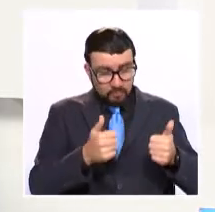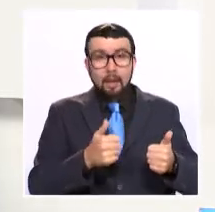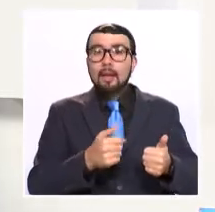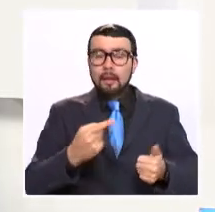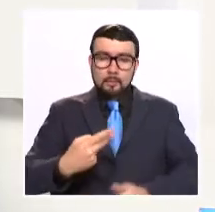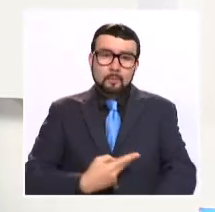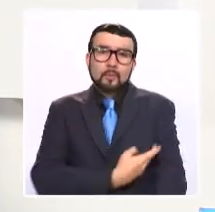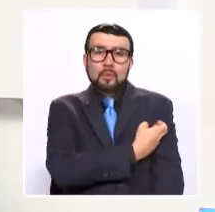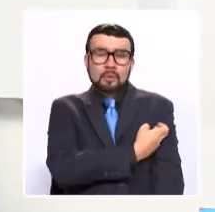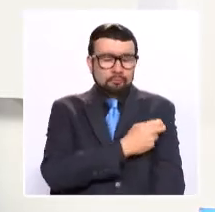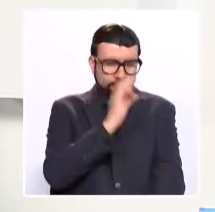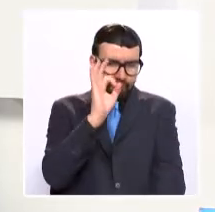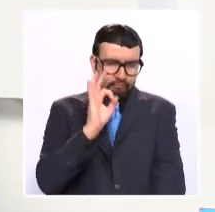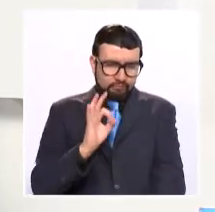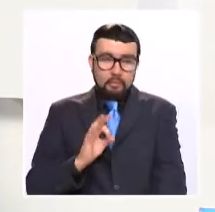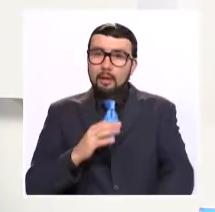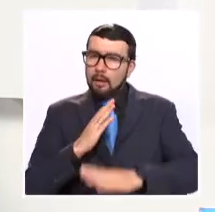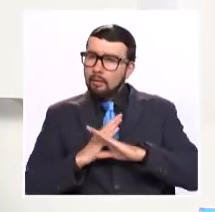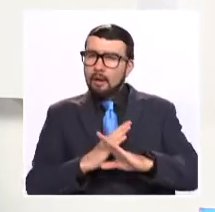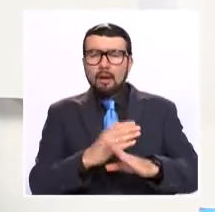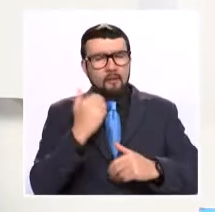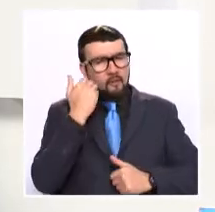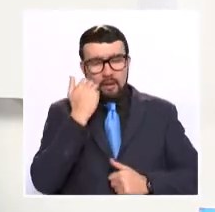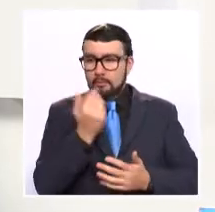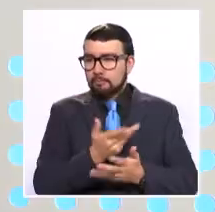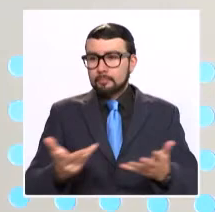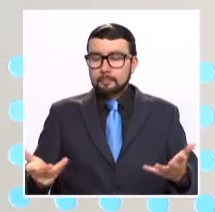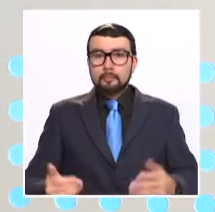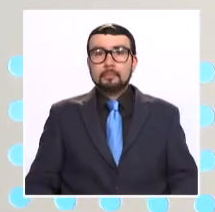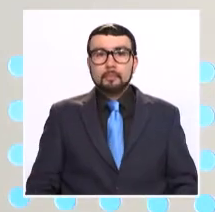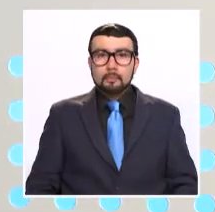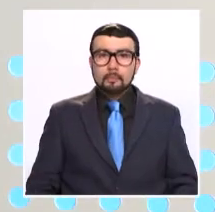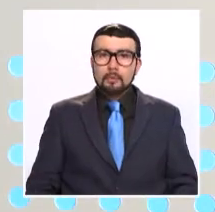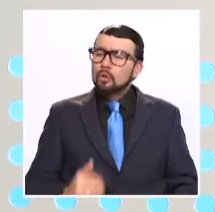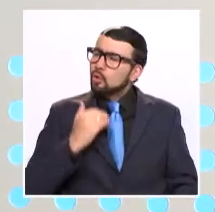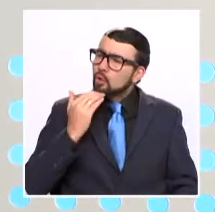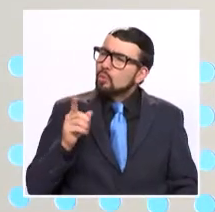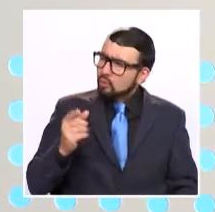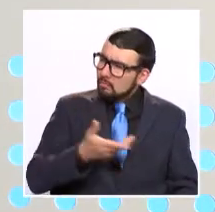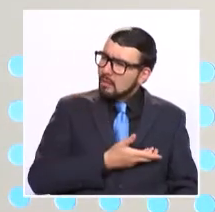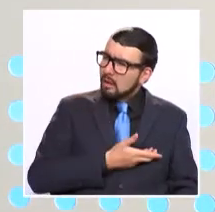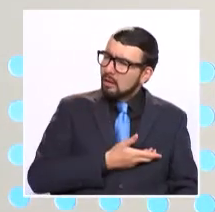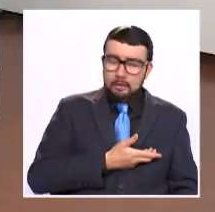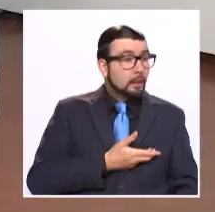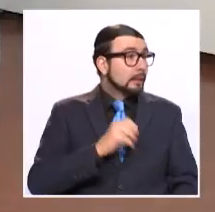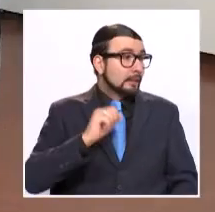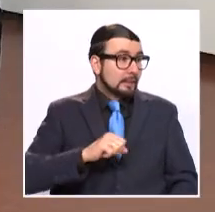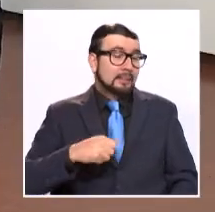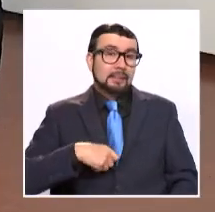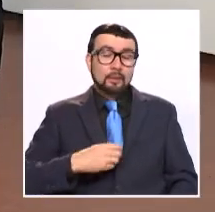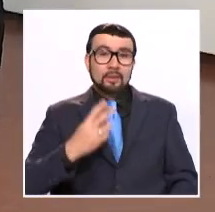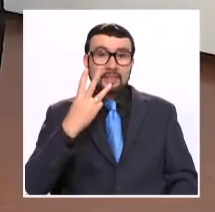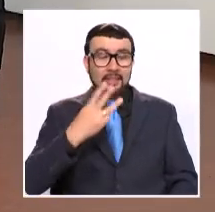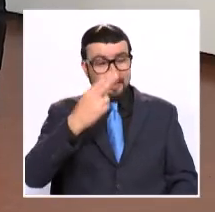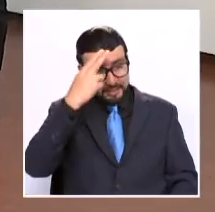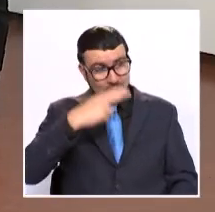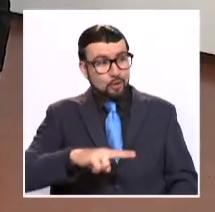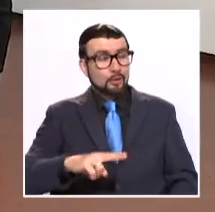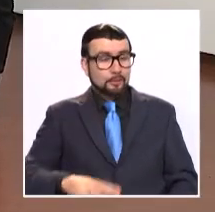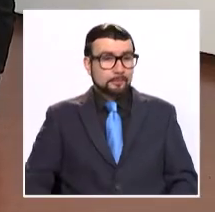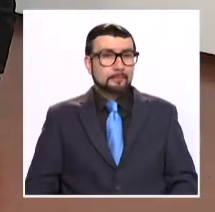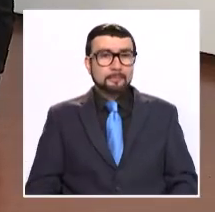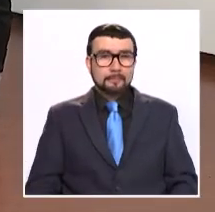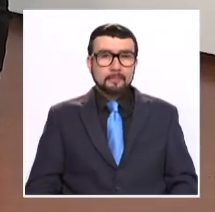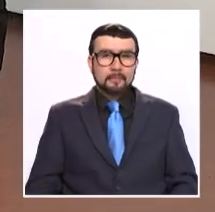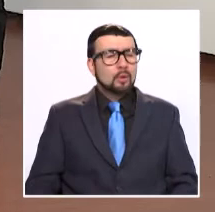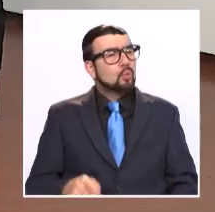vacunados y de esa manera prevengamos muchas enfermedades. No sé si tú seas mamá o no. Sí, de tres hermosos niños, sí. Exacto.